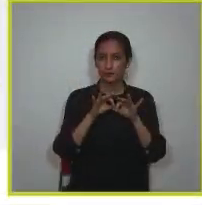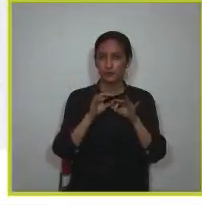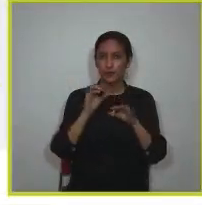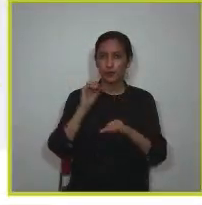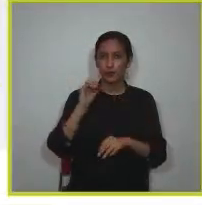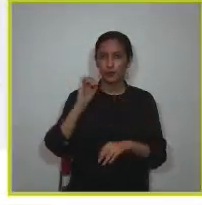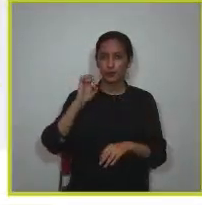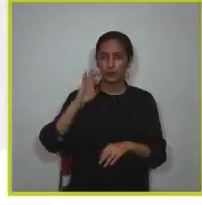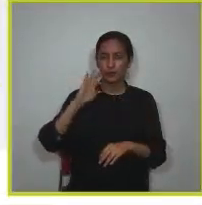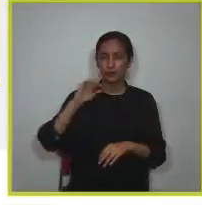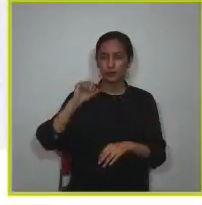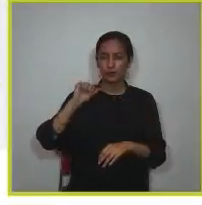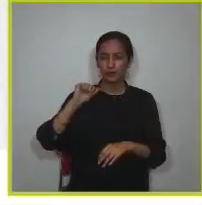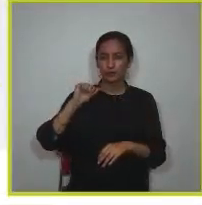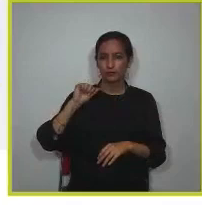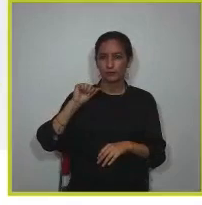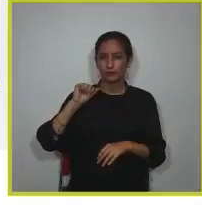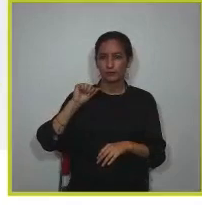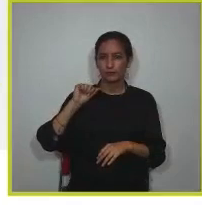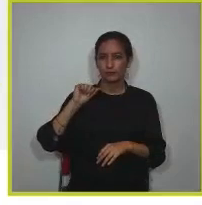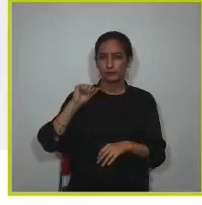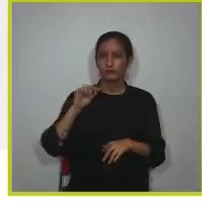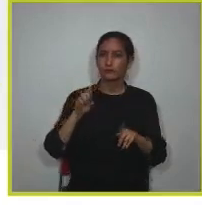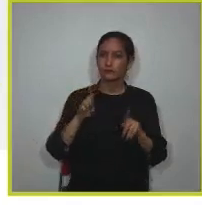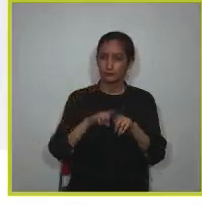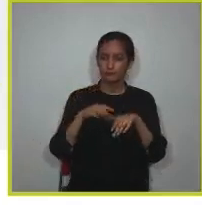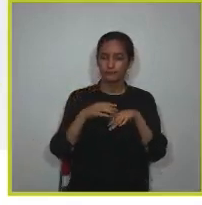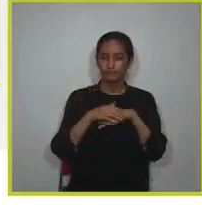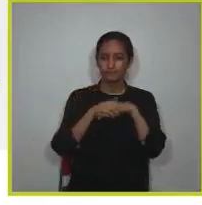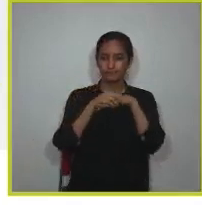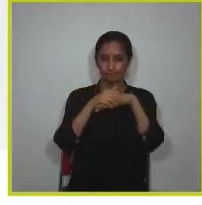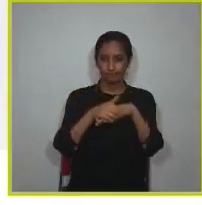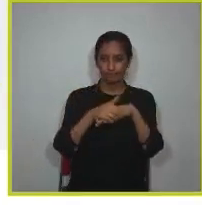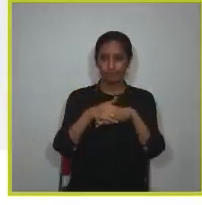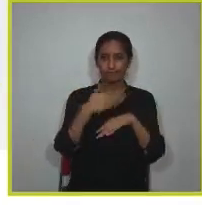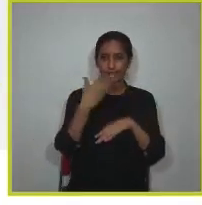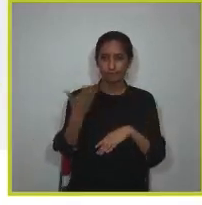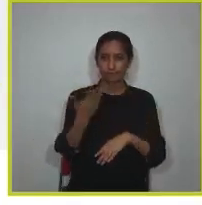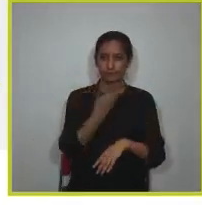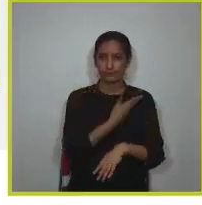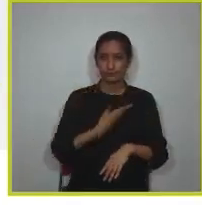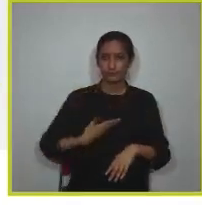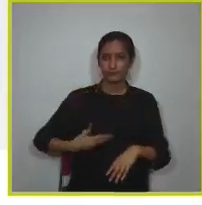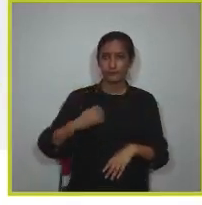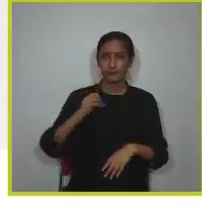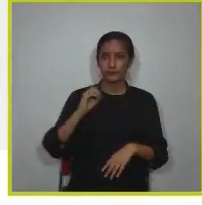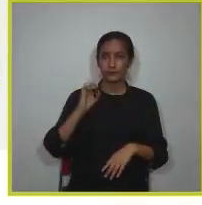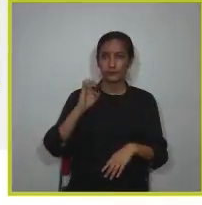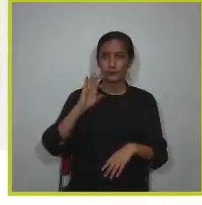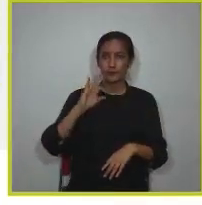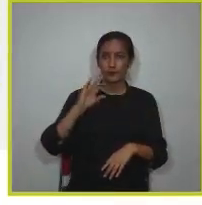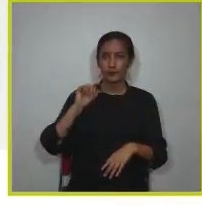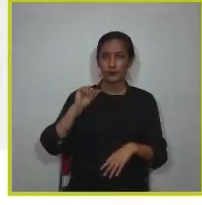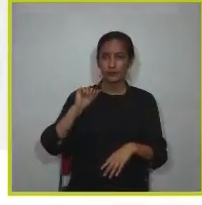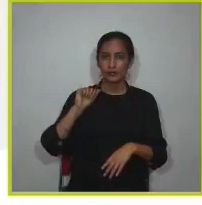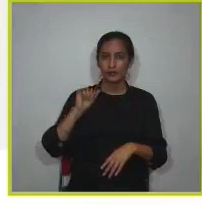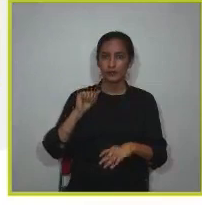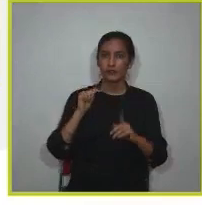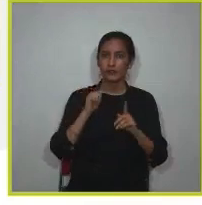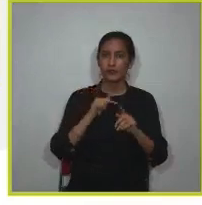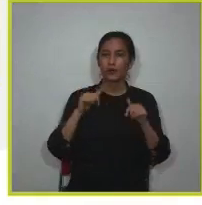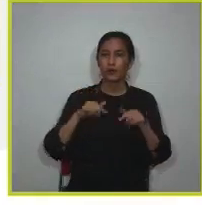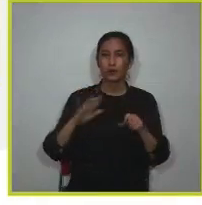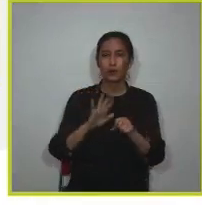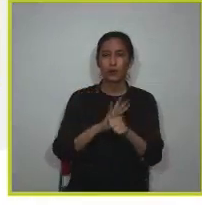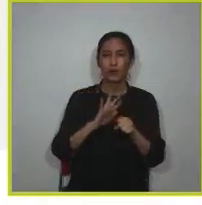loefa ya reciban el saludo de el presidente de loefa Johnny marchán quien ha tenido una